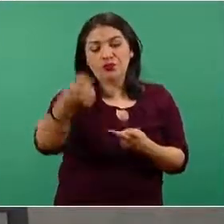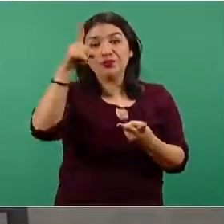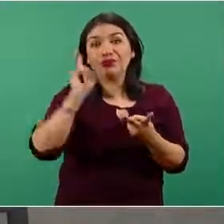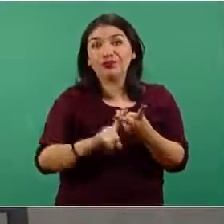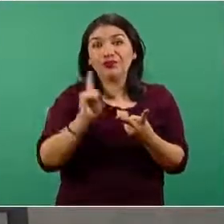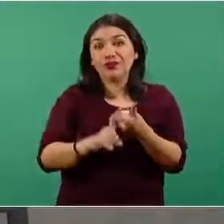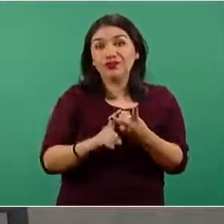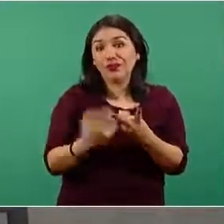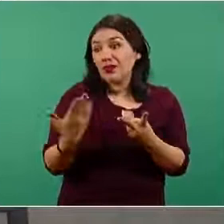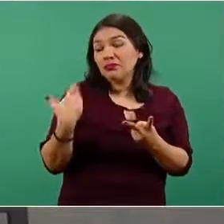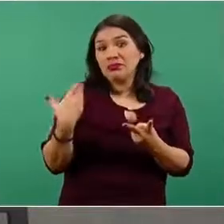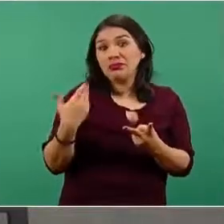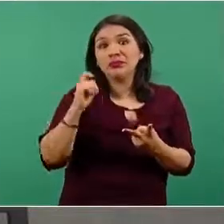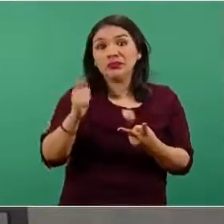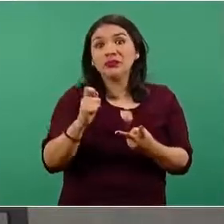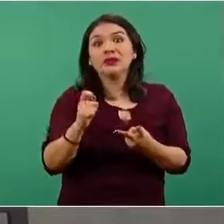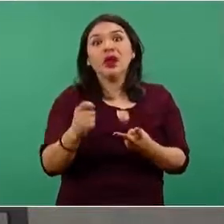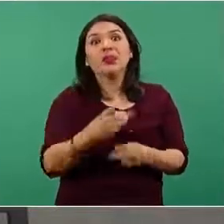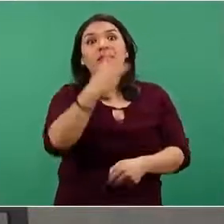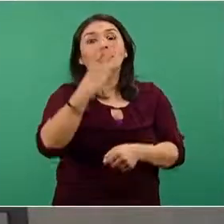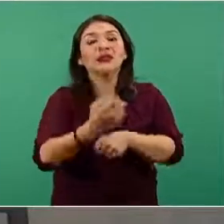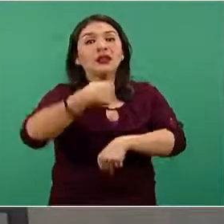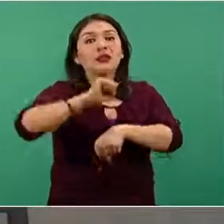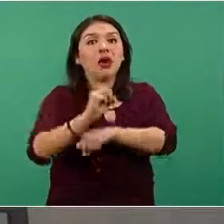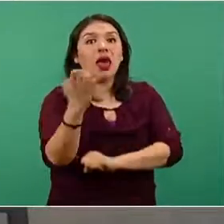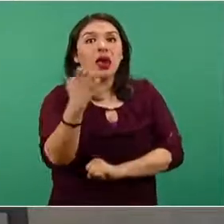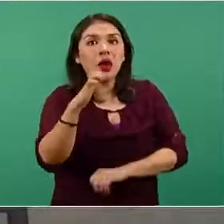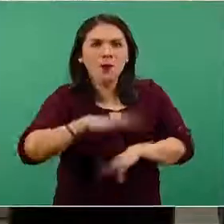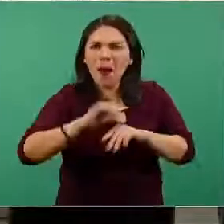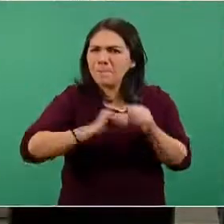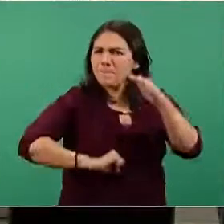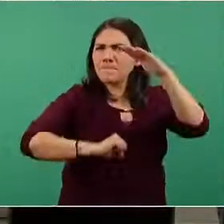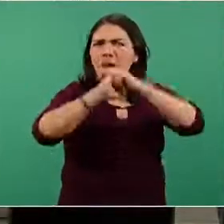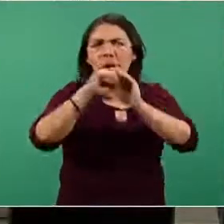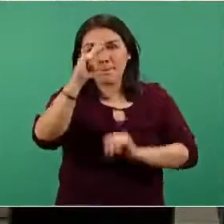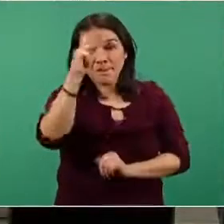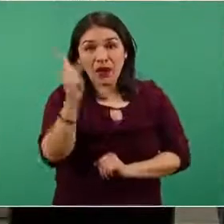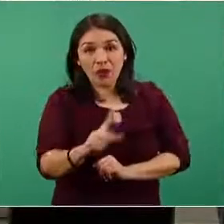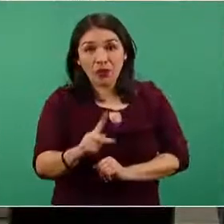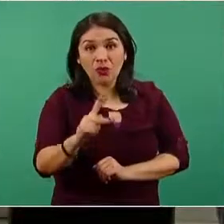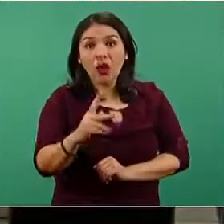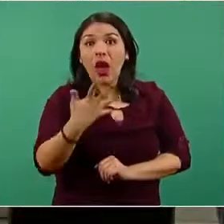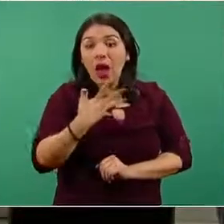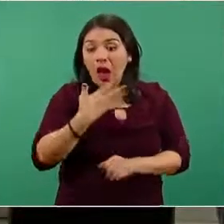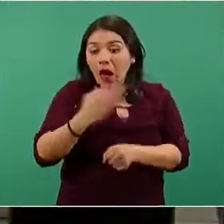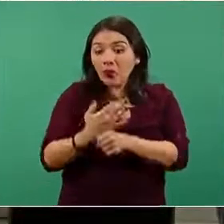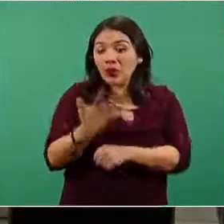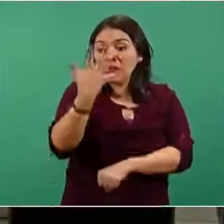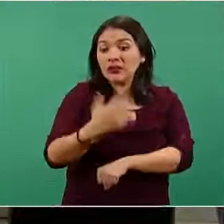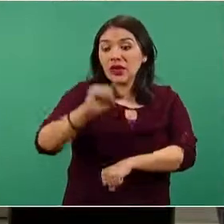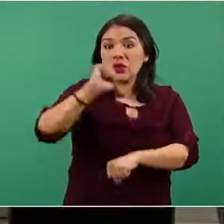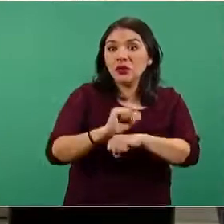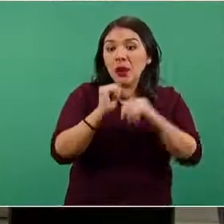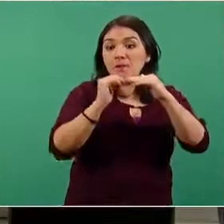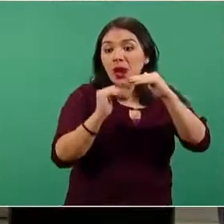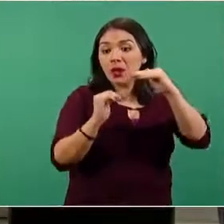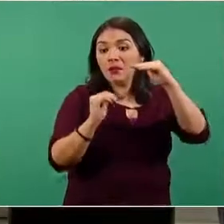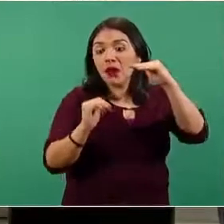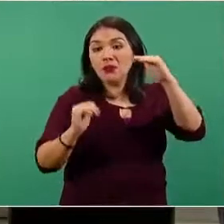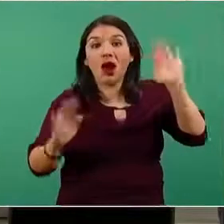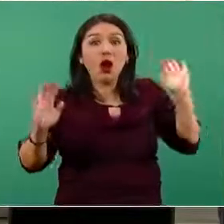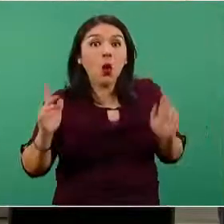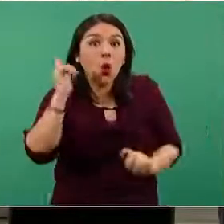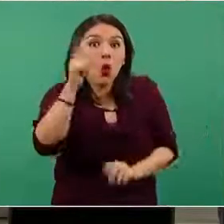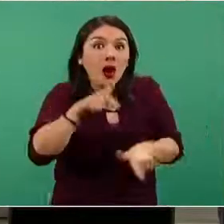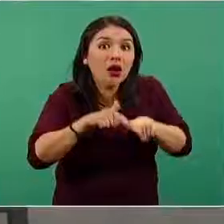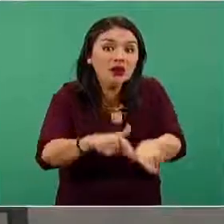la segunda que llegó a un punto máximo en la tercera semana de enero de 2021. Llevamos 5 semanas a la baja. Esperamos que